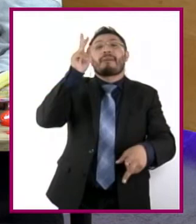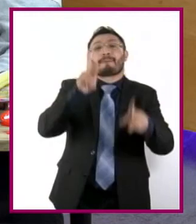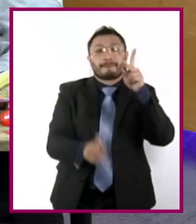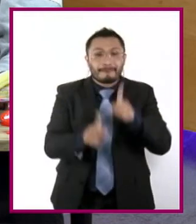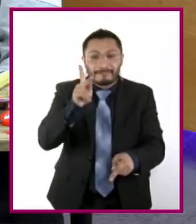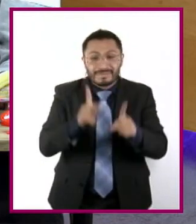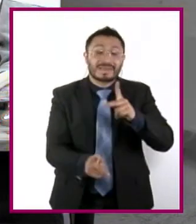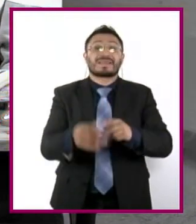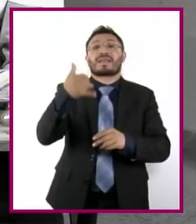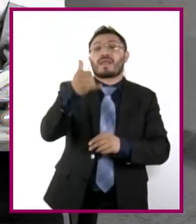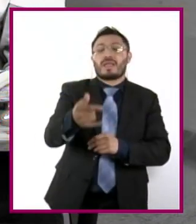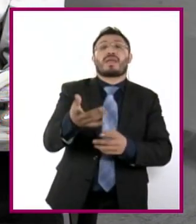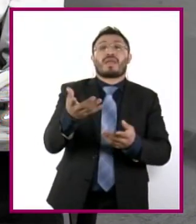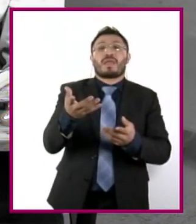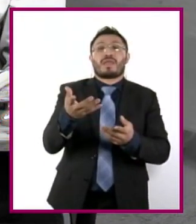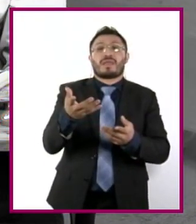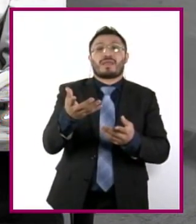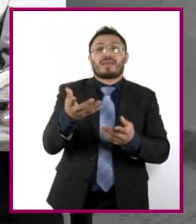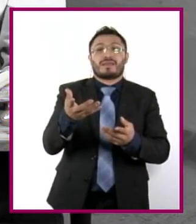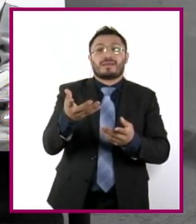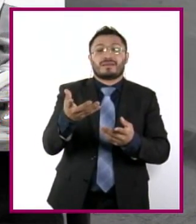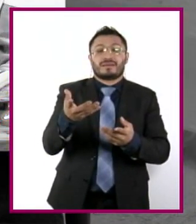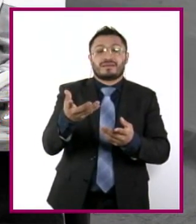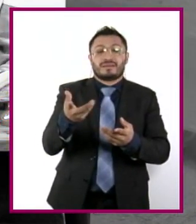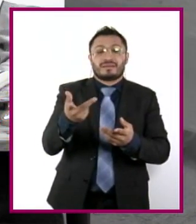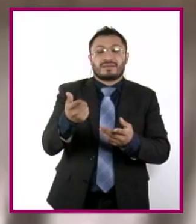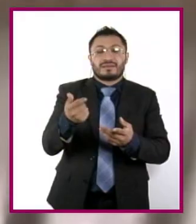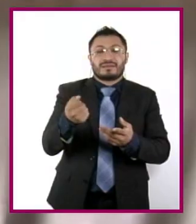dialogar. Y lograr un...